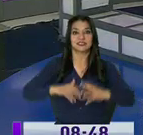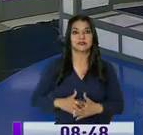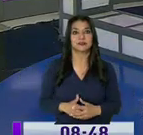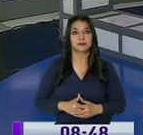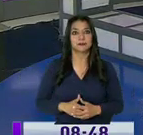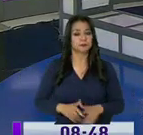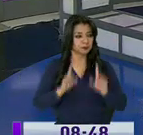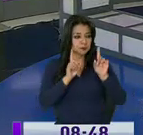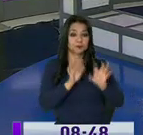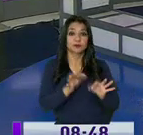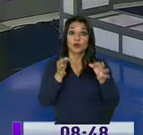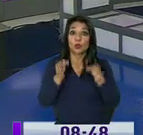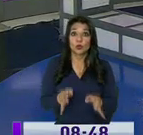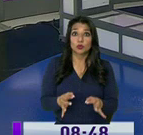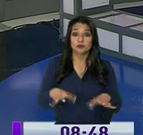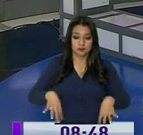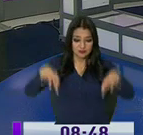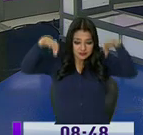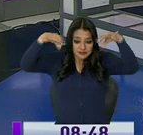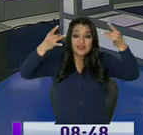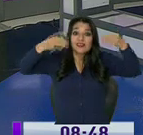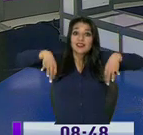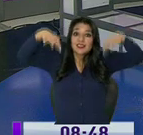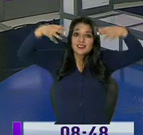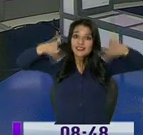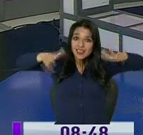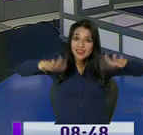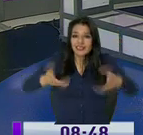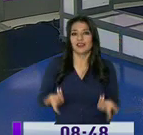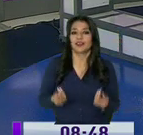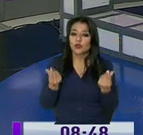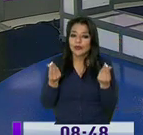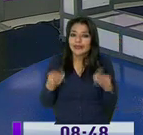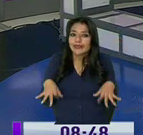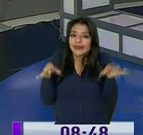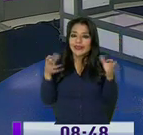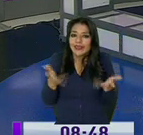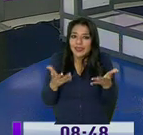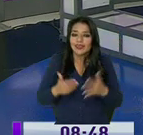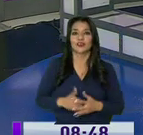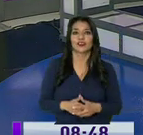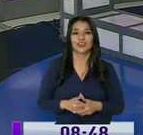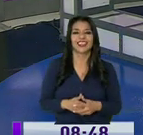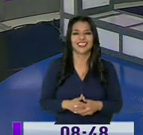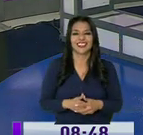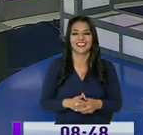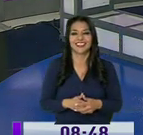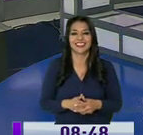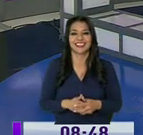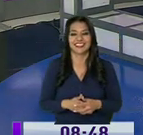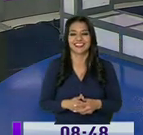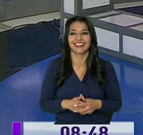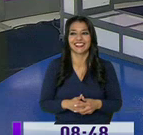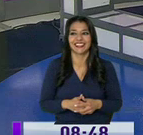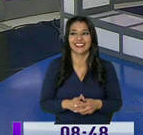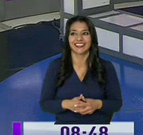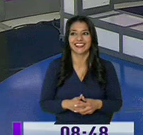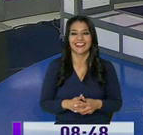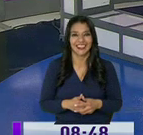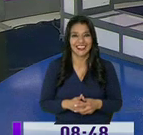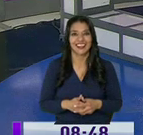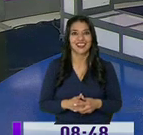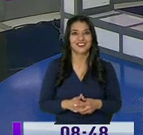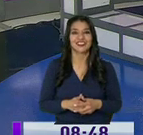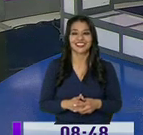qué? Estamos más chiros que sapo. Exacto. De, ¿cómo es? De pepa de mangos. Exactamente, pues decimos, no, Chirelis.